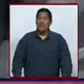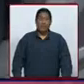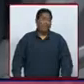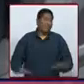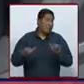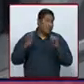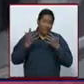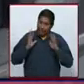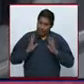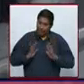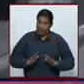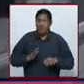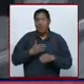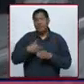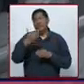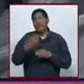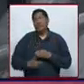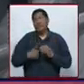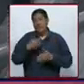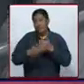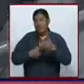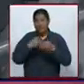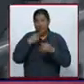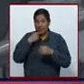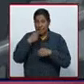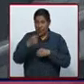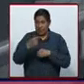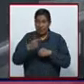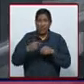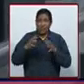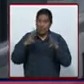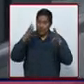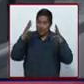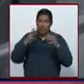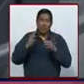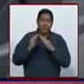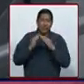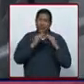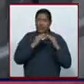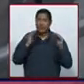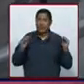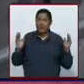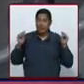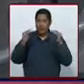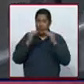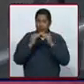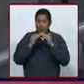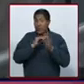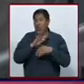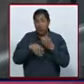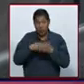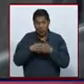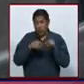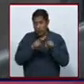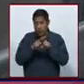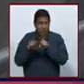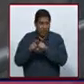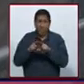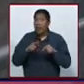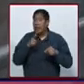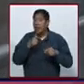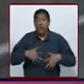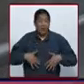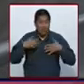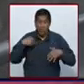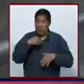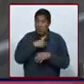Bueno, y así hemos terminado nuestro recorrido para mostrarle a usted la magia que tiene la ciudad de La Paz. Para todos también, los que vivimos acá,